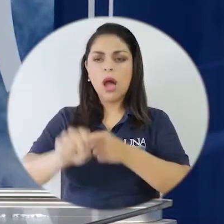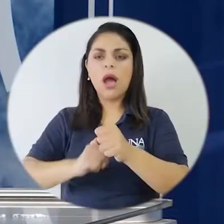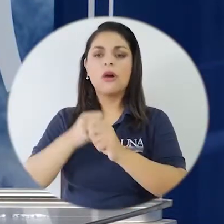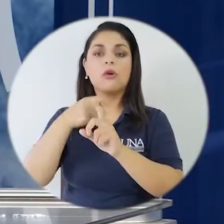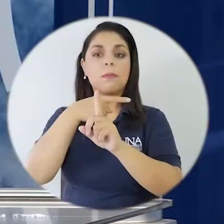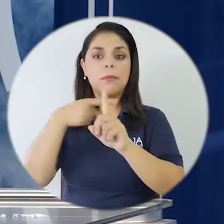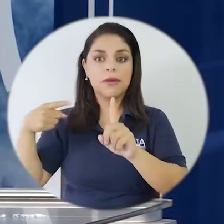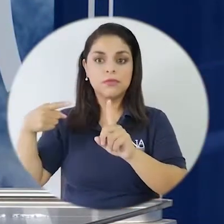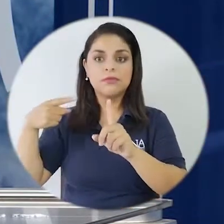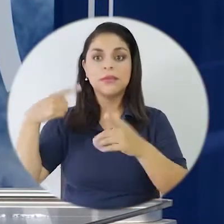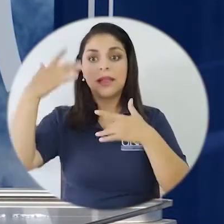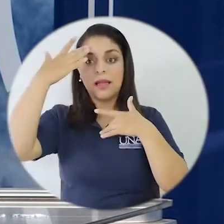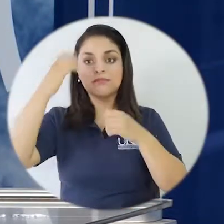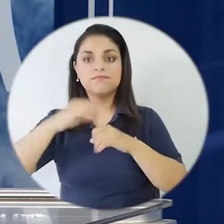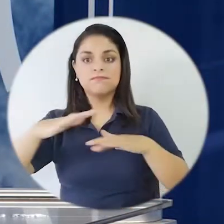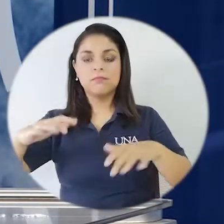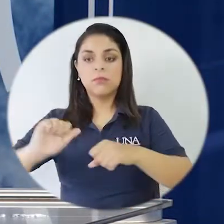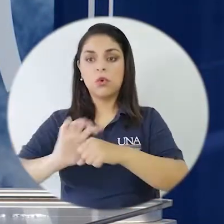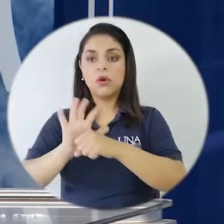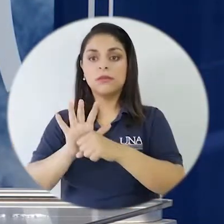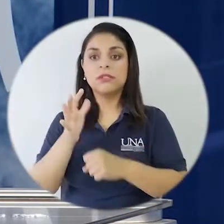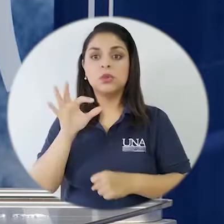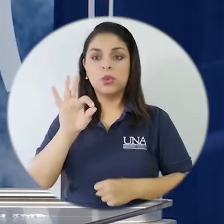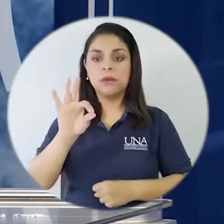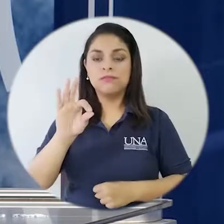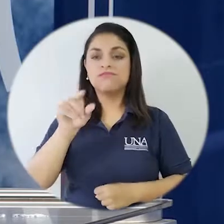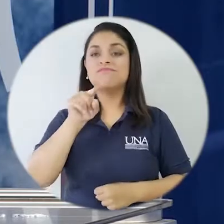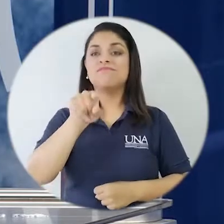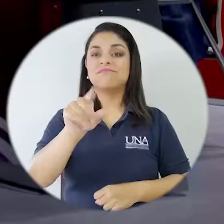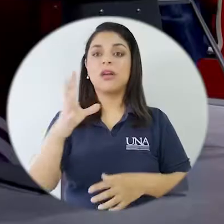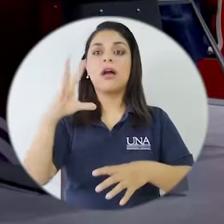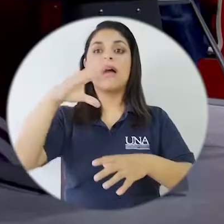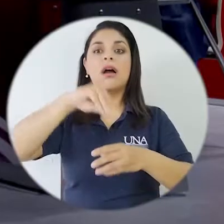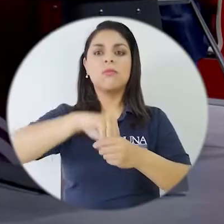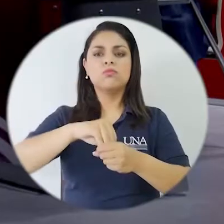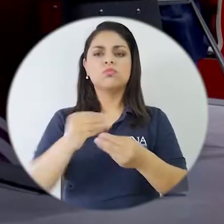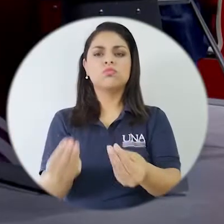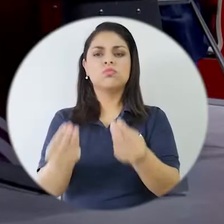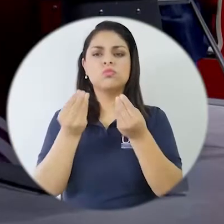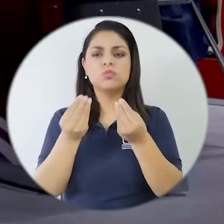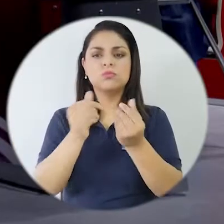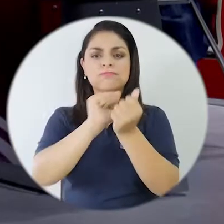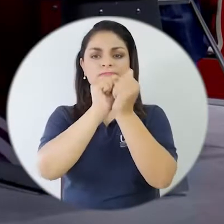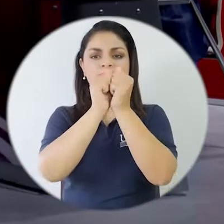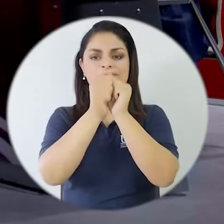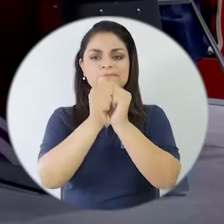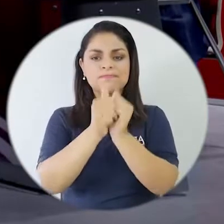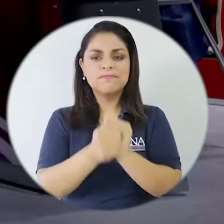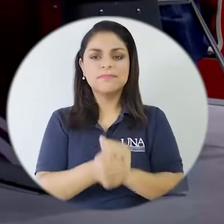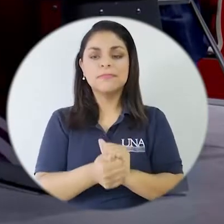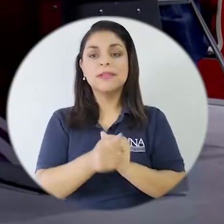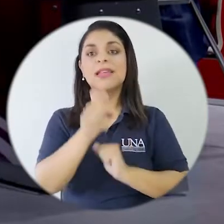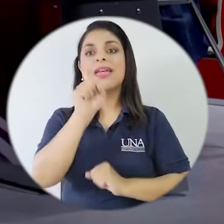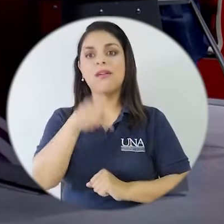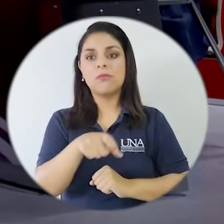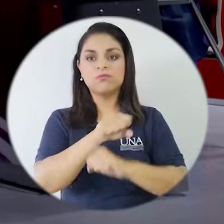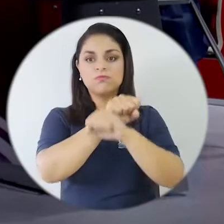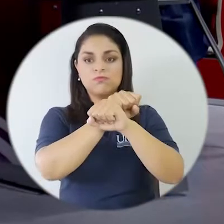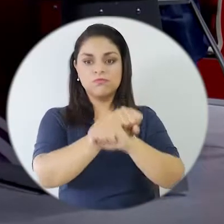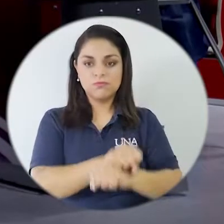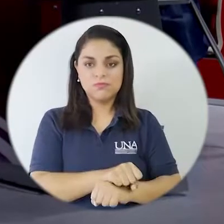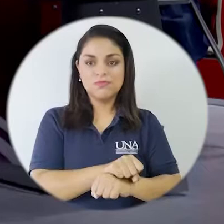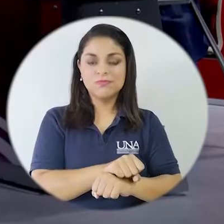por la COVID-19 y pues ha involucrado muchos cambios y muchas cosas a las que nos hemos tenido que